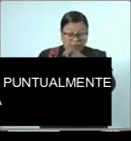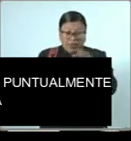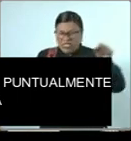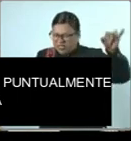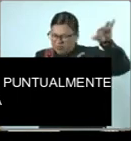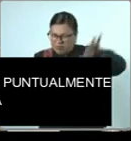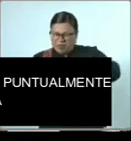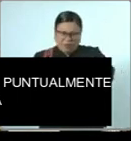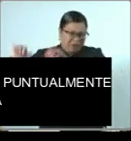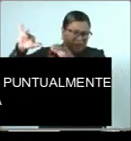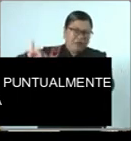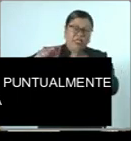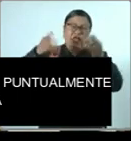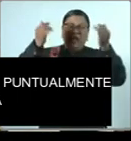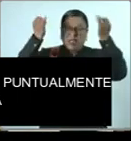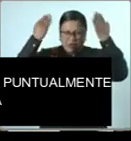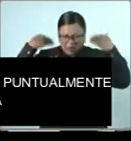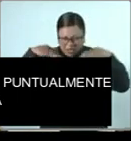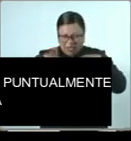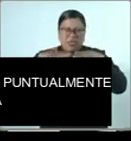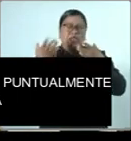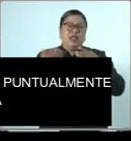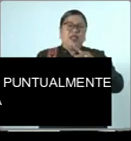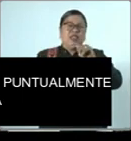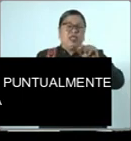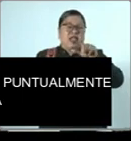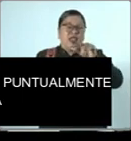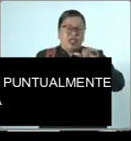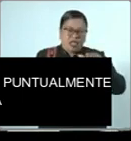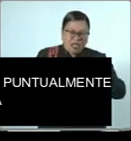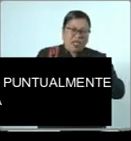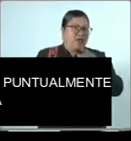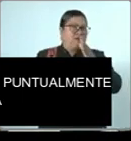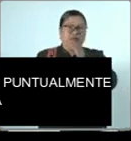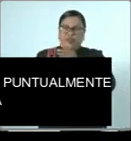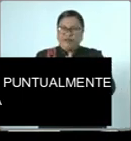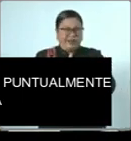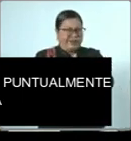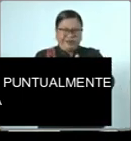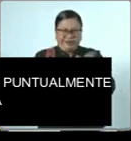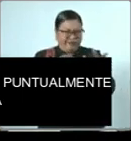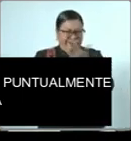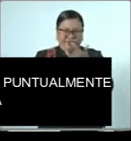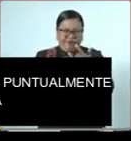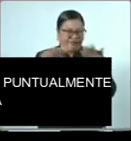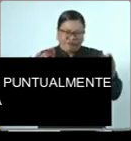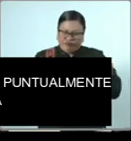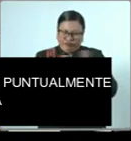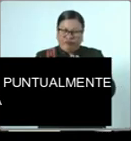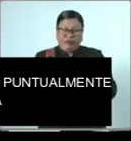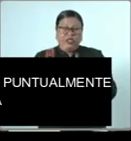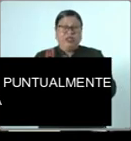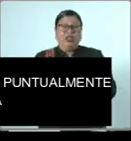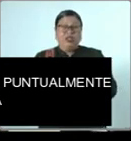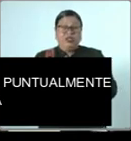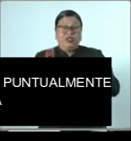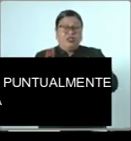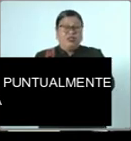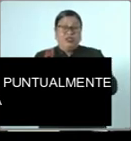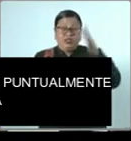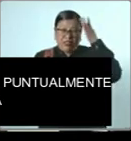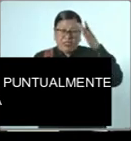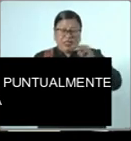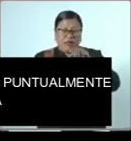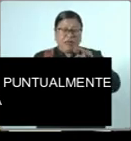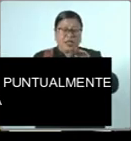en el punto, La Virgen, rumbo a Talea de Castro, sin paso vehicular. Otro derrumbe más cerca de la capilla del barrio de Santa María